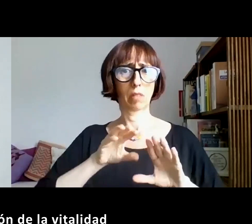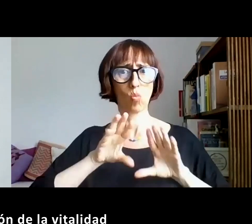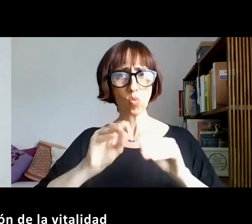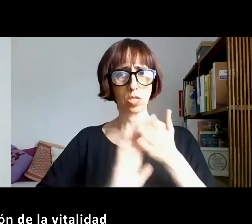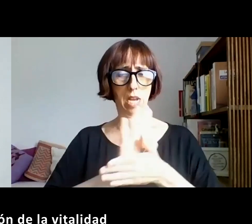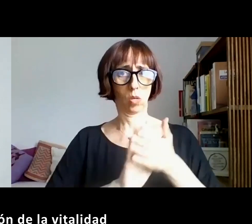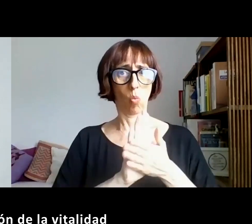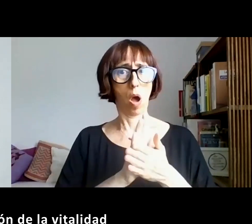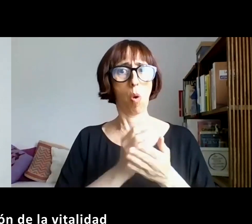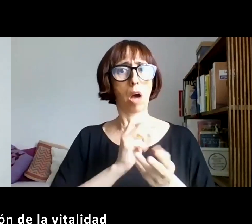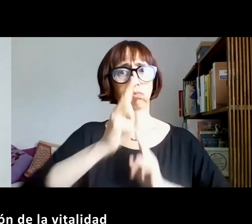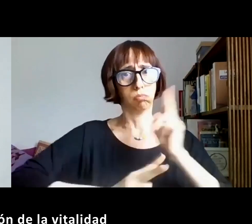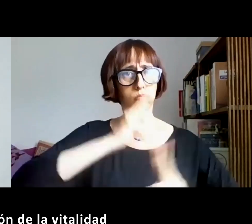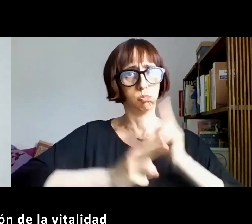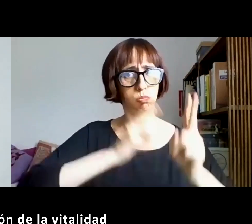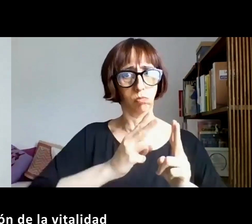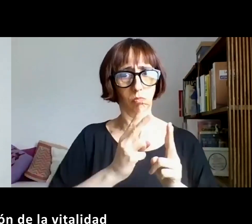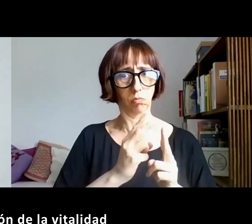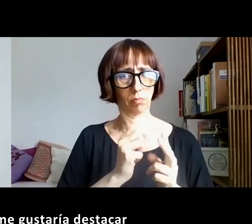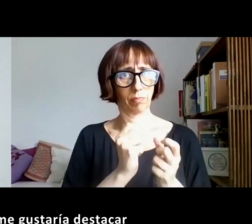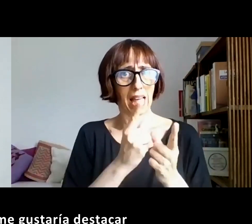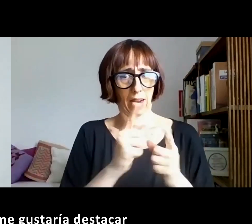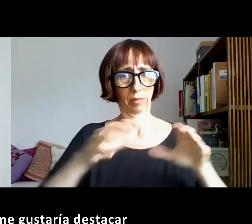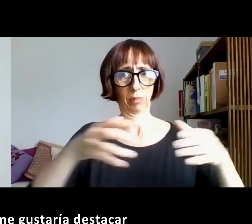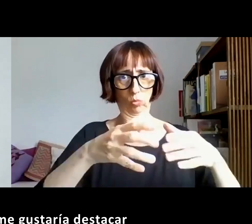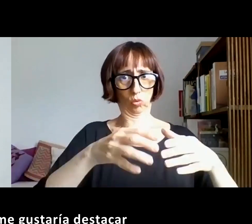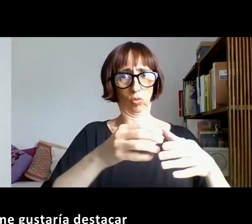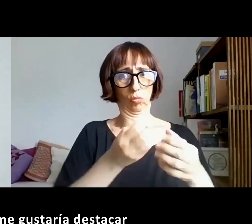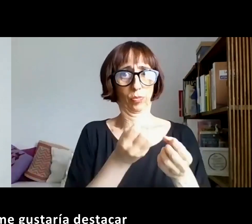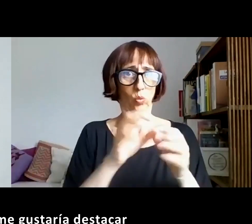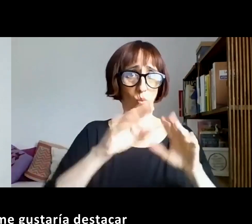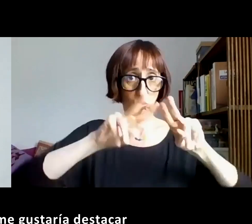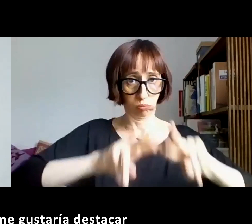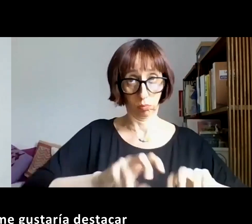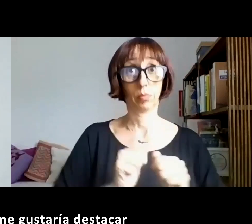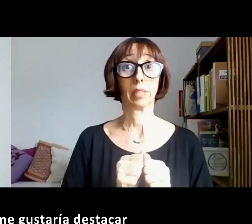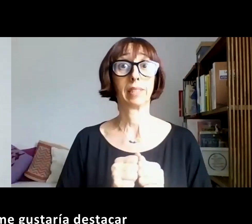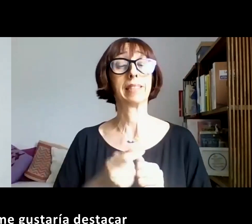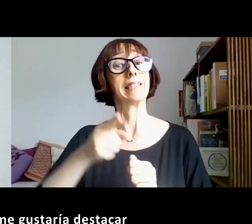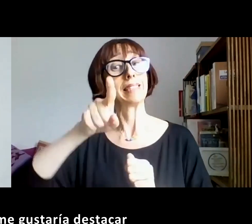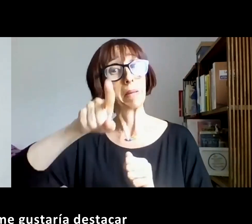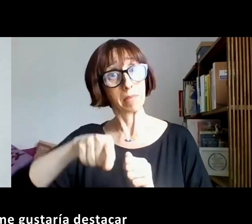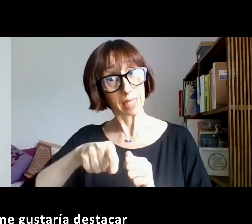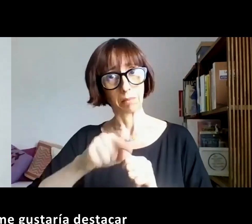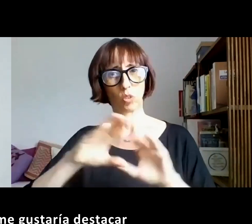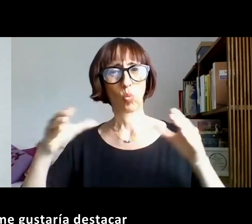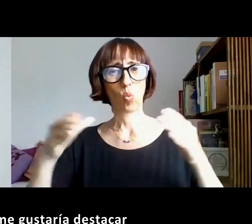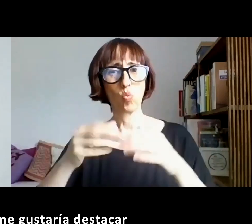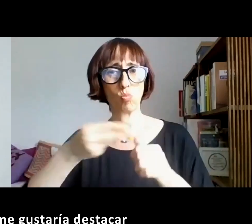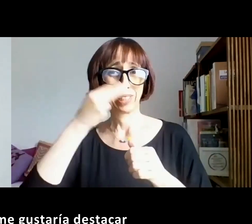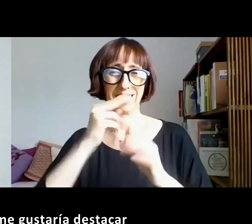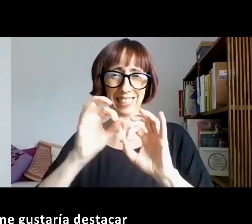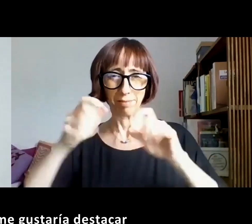validación de la vitalidad del uso de la lengua de signos es un tema que me gustaría también destacar